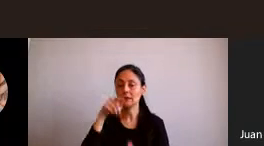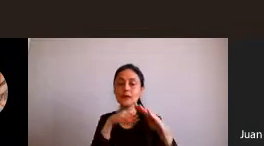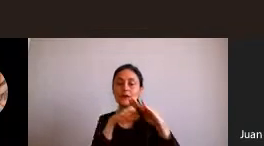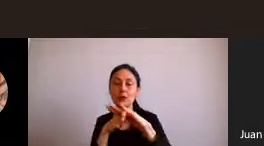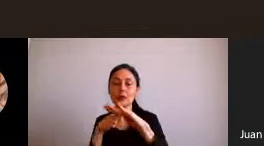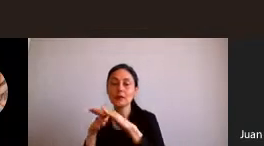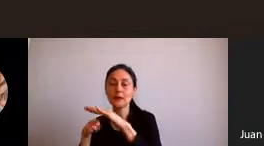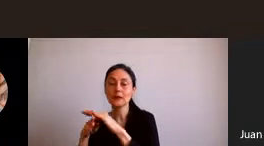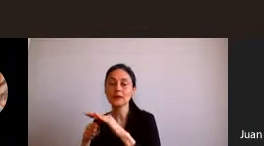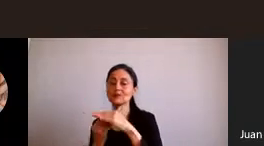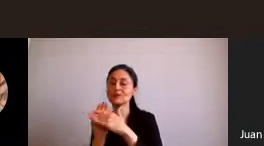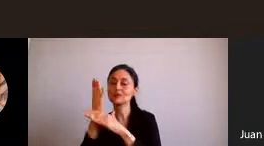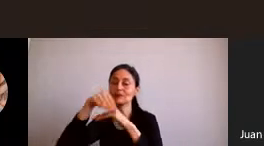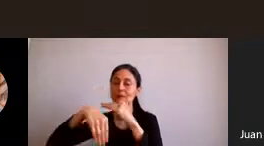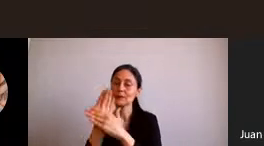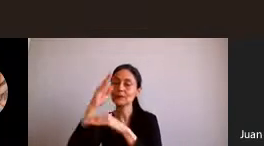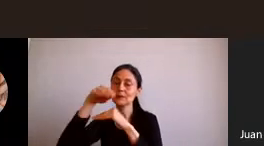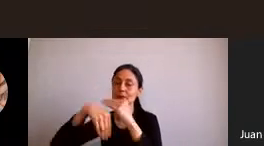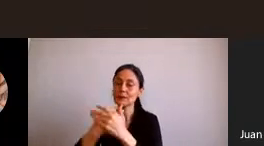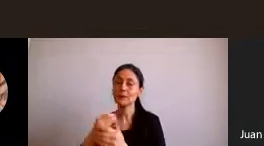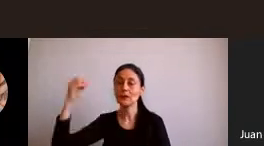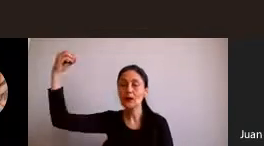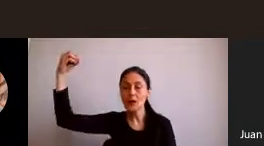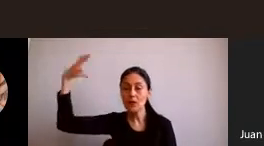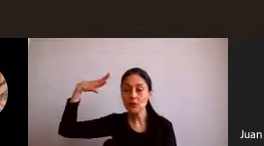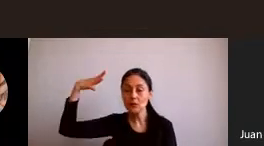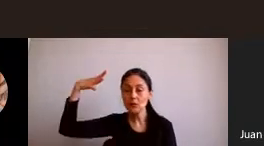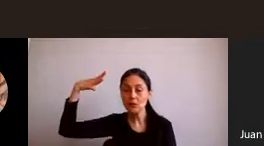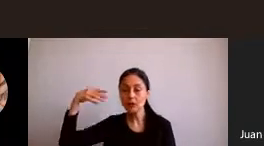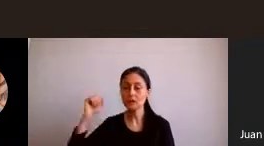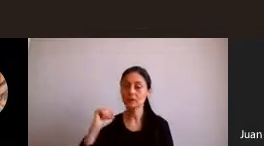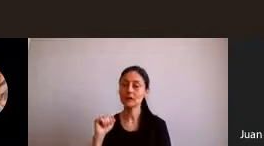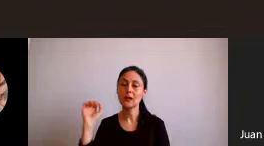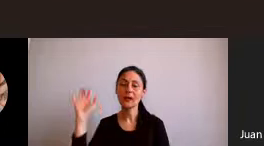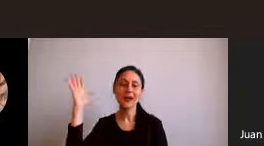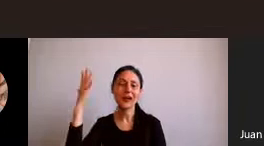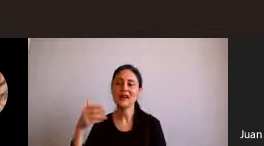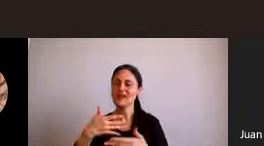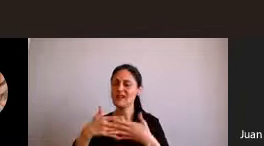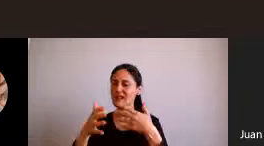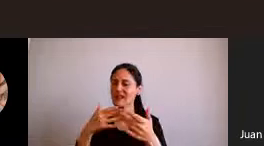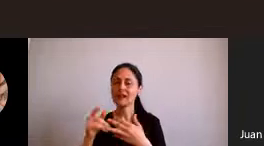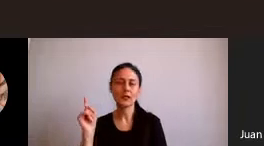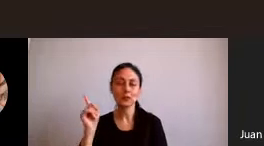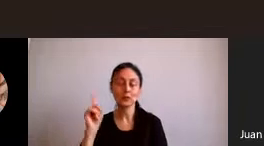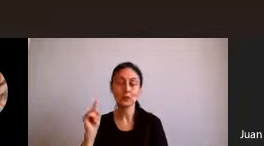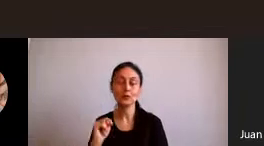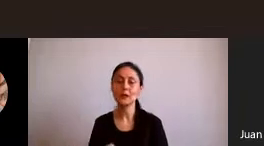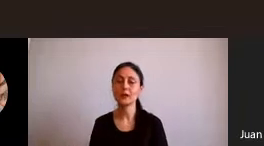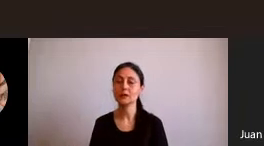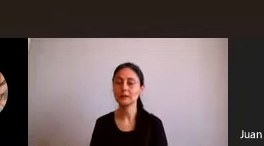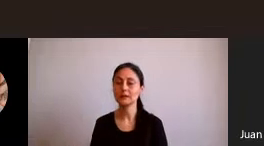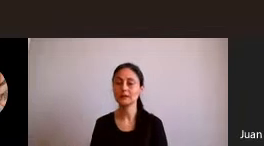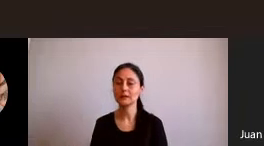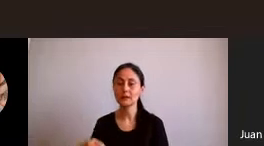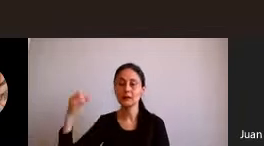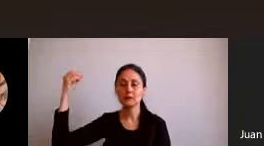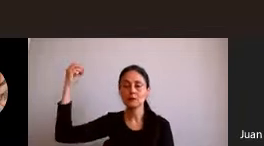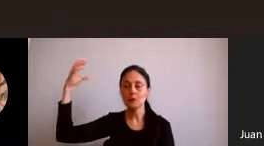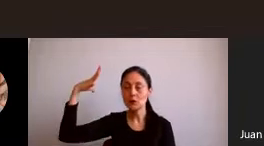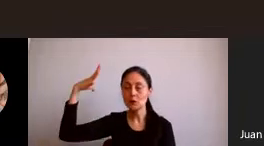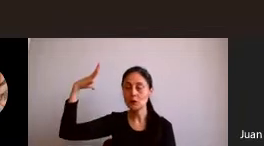hay iluminaciones que no son naturales, porque en el fondo las construcciones hospitalarias, en el fondo, han llevado a este tipo de hospitales más antiguos.